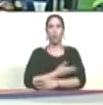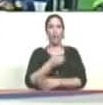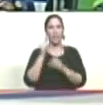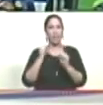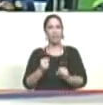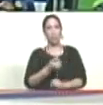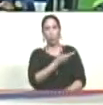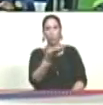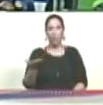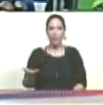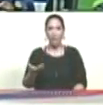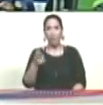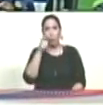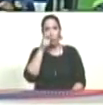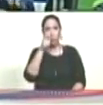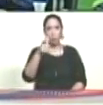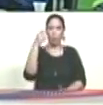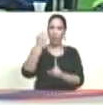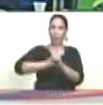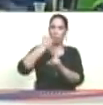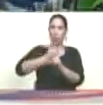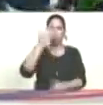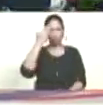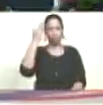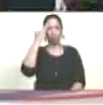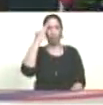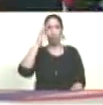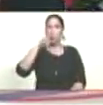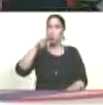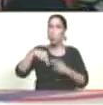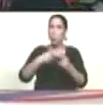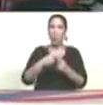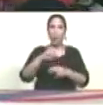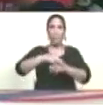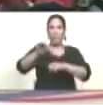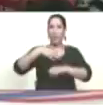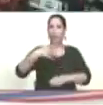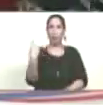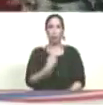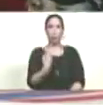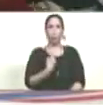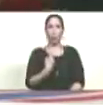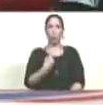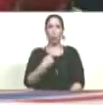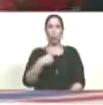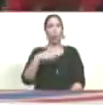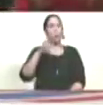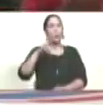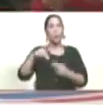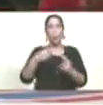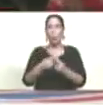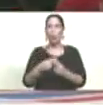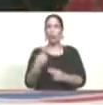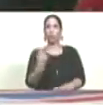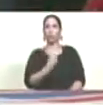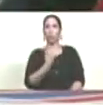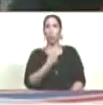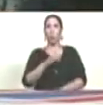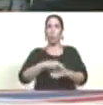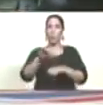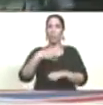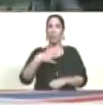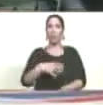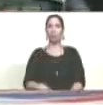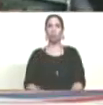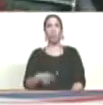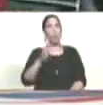que hay un pueblo batallando que nunca me ha dejado solo, ni jamás me dejará solo. Que nunca